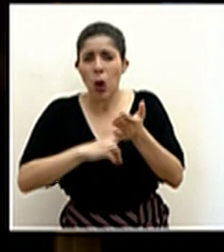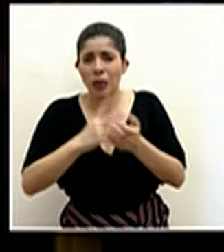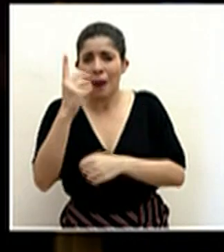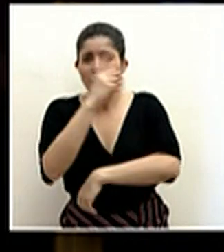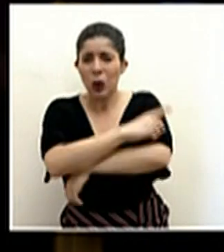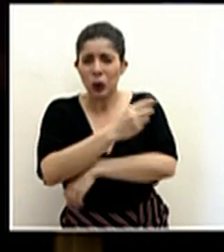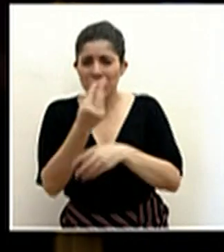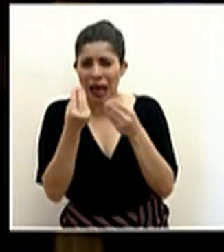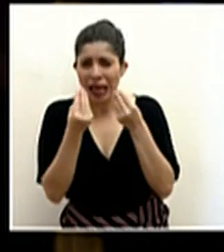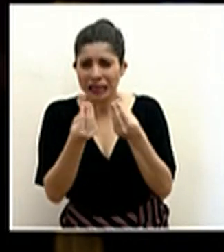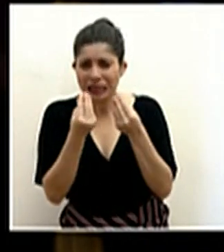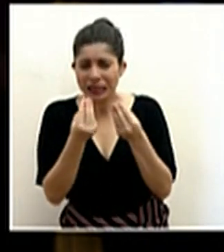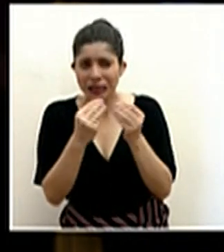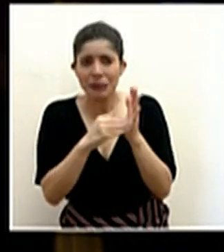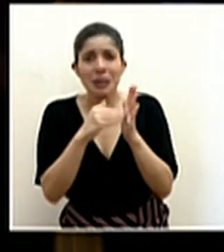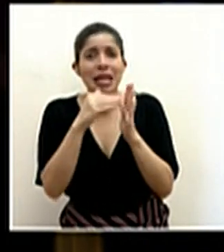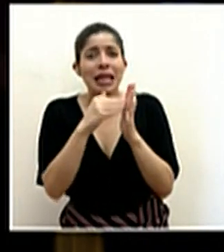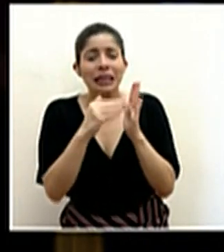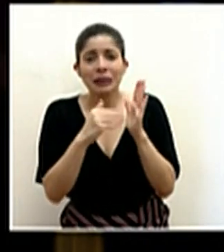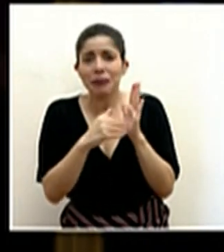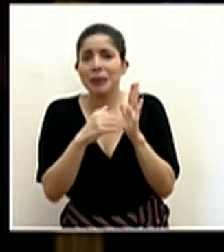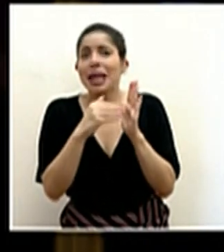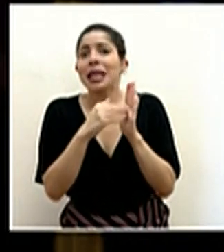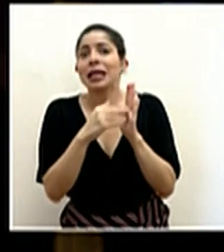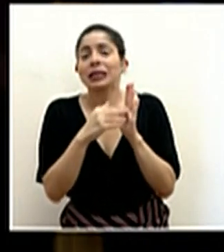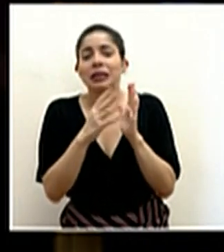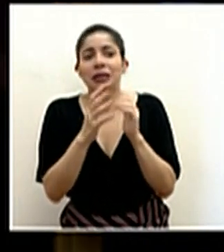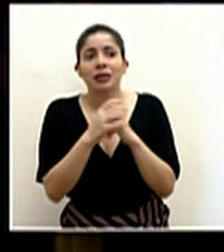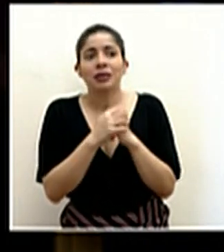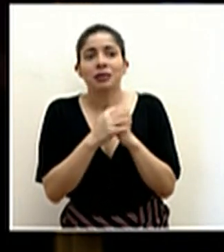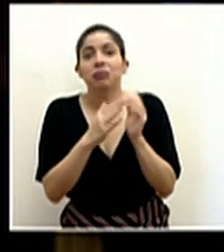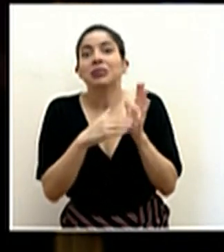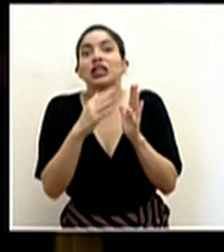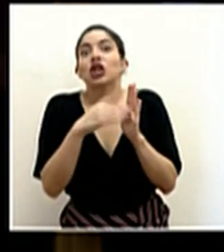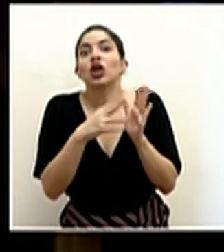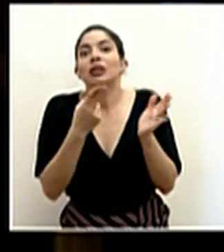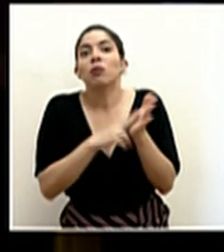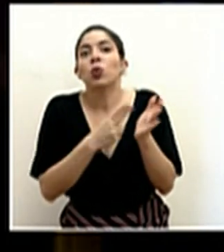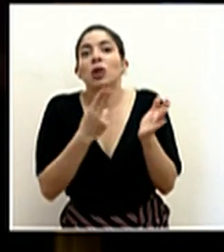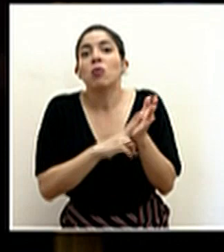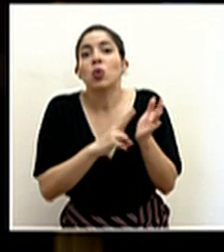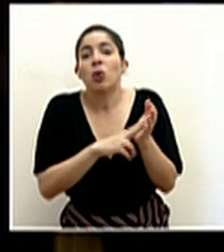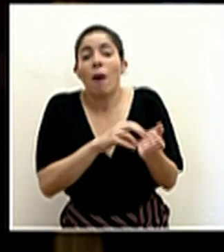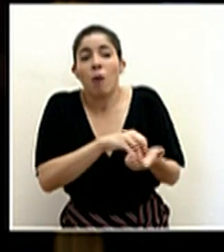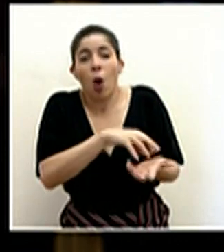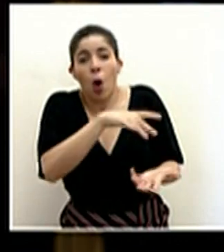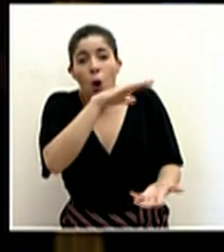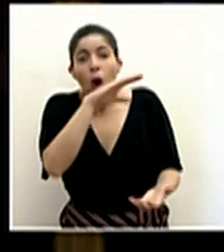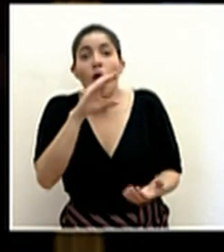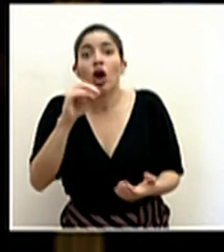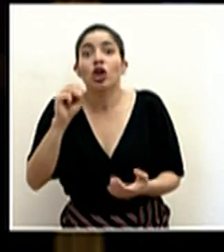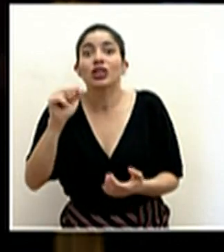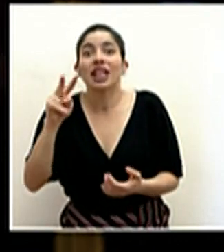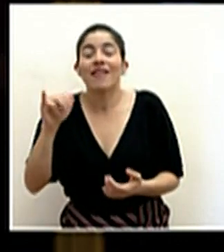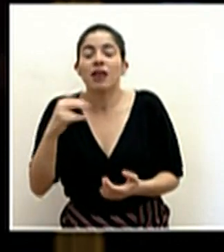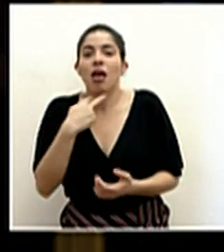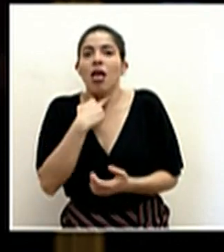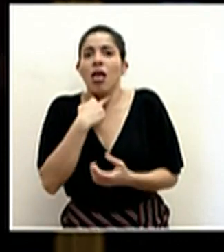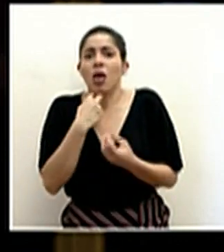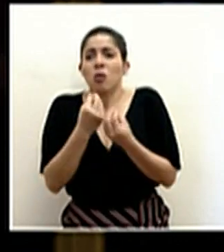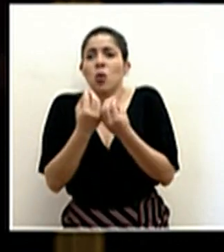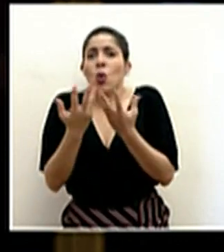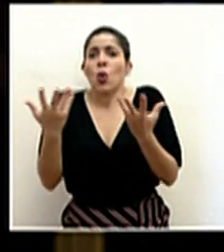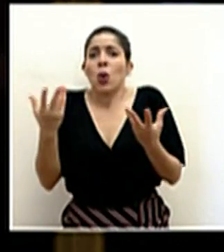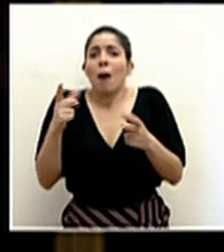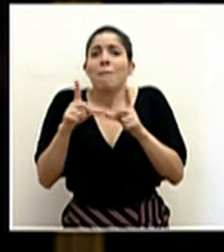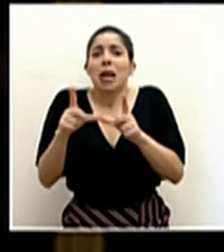diariamente, miles y miles de millones en multas y COSEBI colapsado en cuanto a la evolución